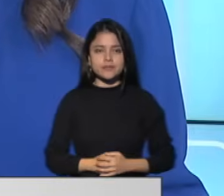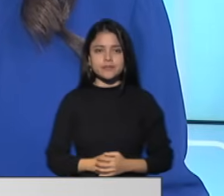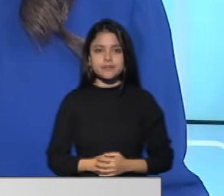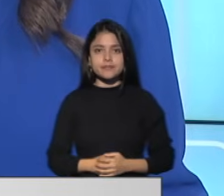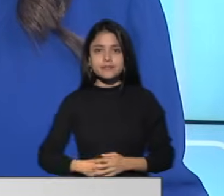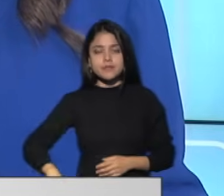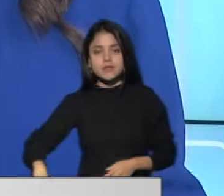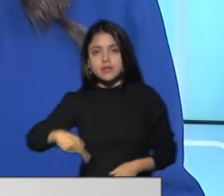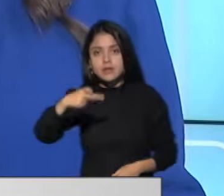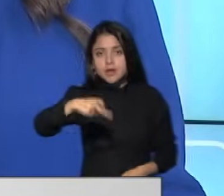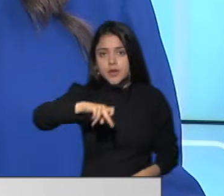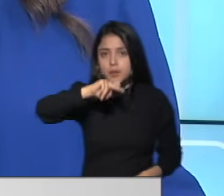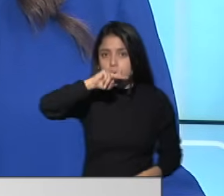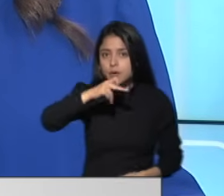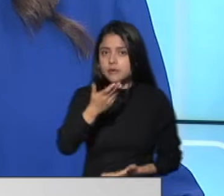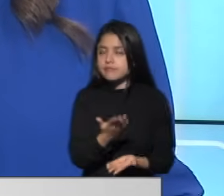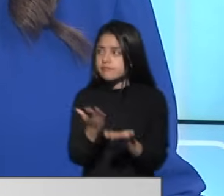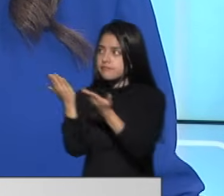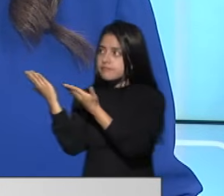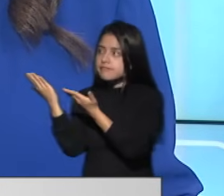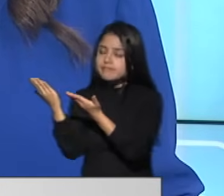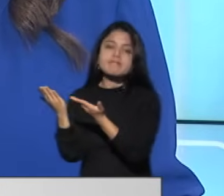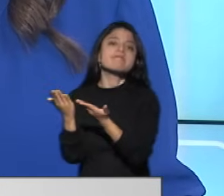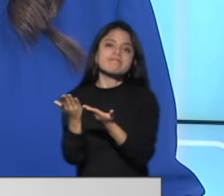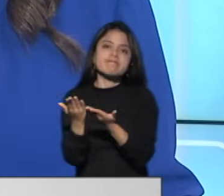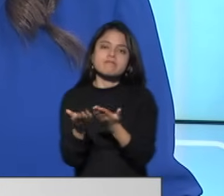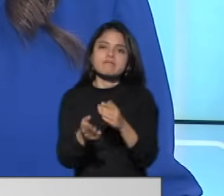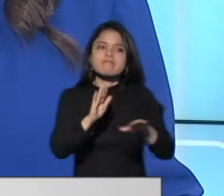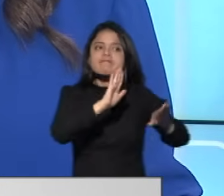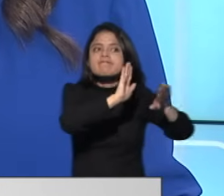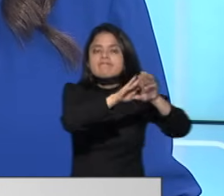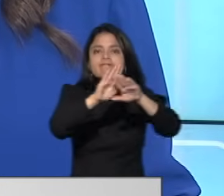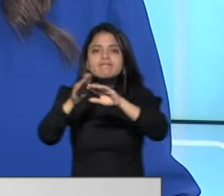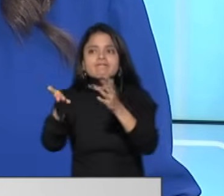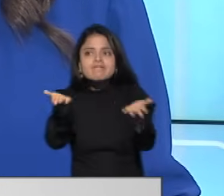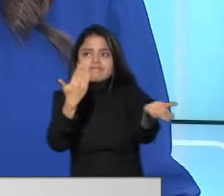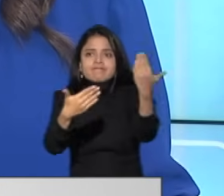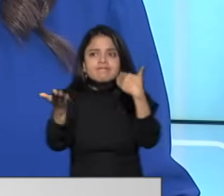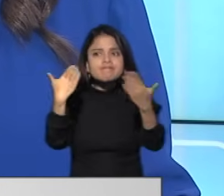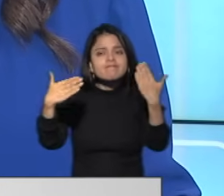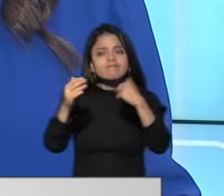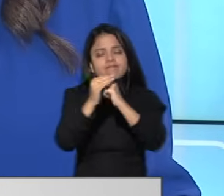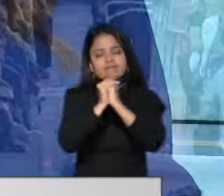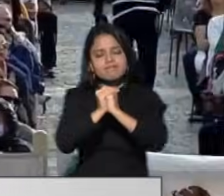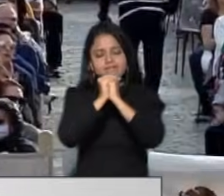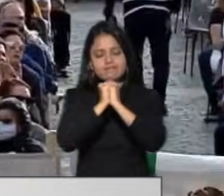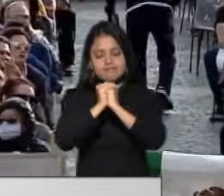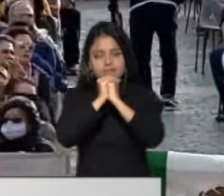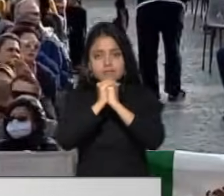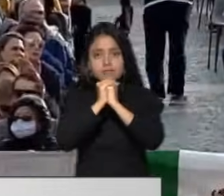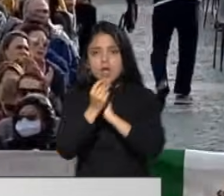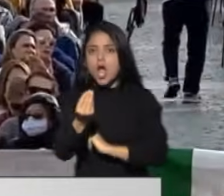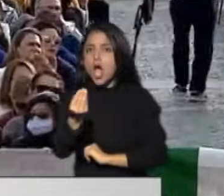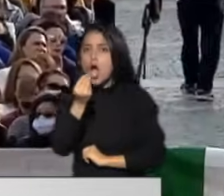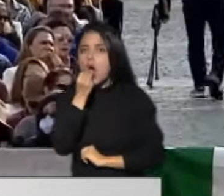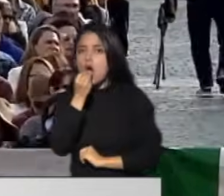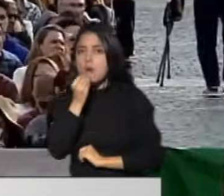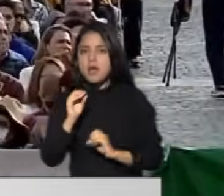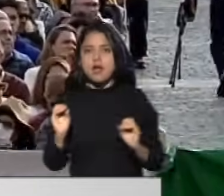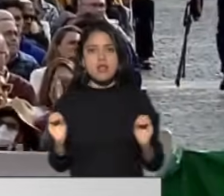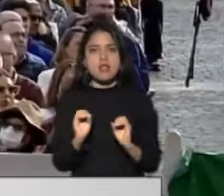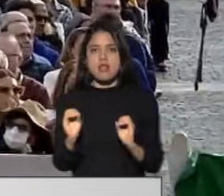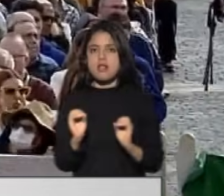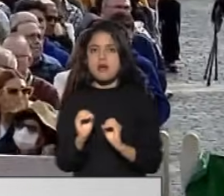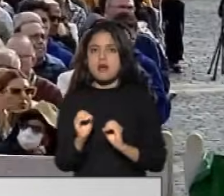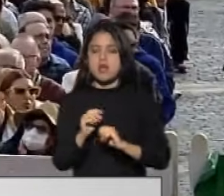Y el Papa Francisco convoca una nueva jornada de oración y de ayuno por la paz en Tierra Santa este 27 de octubre.